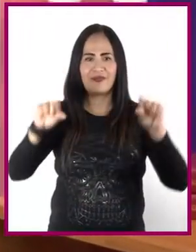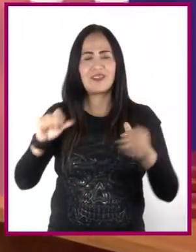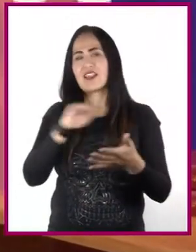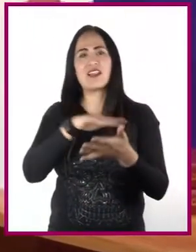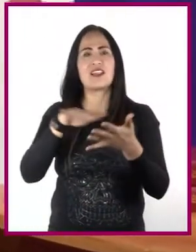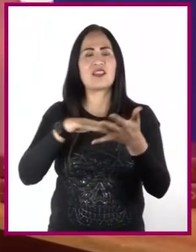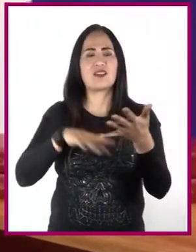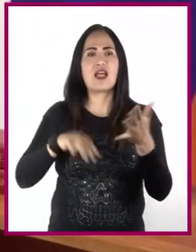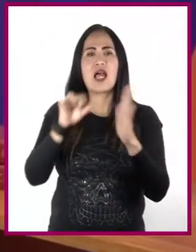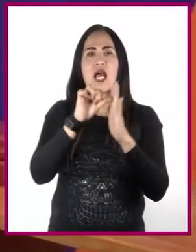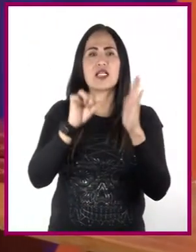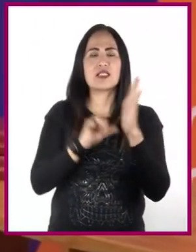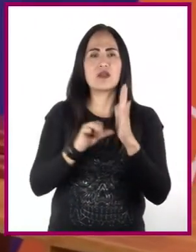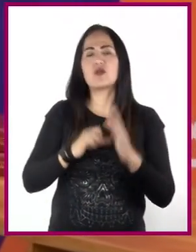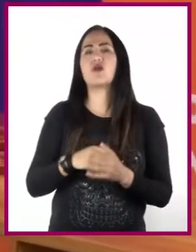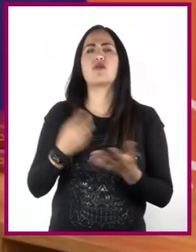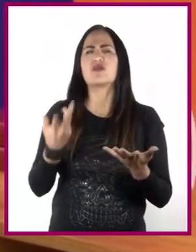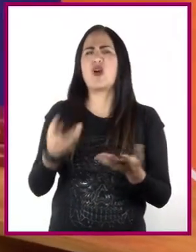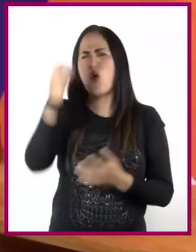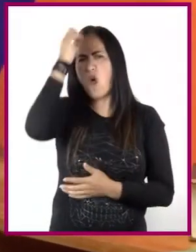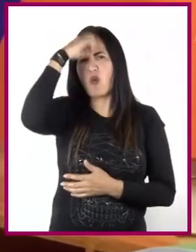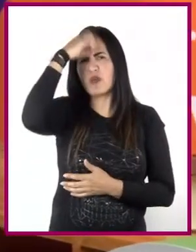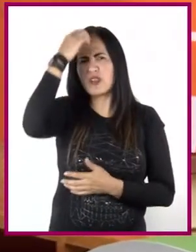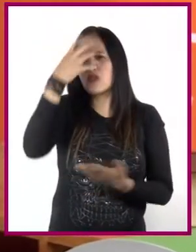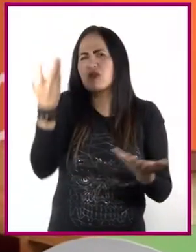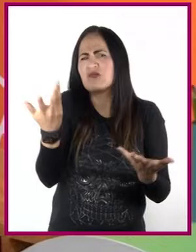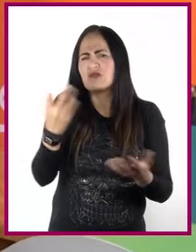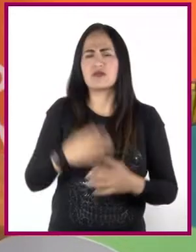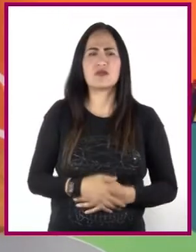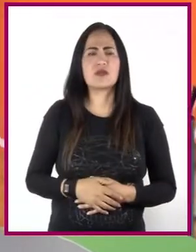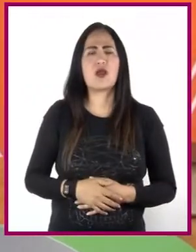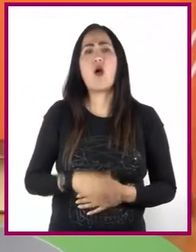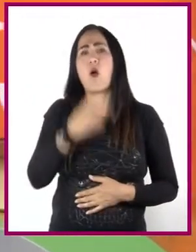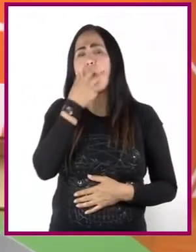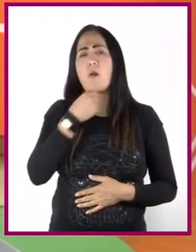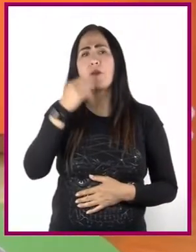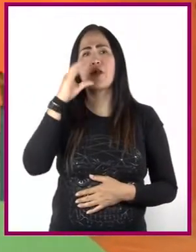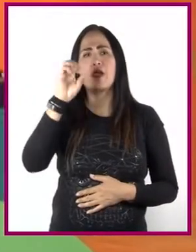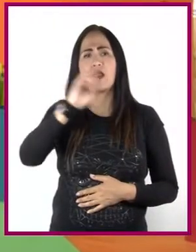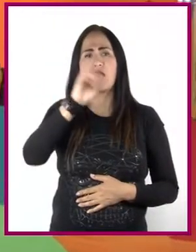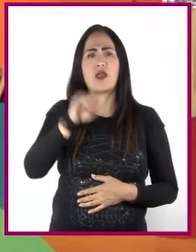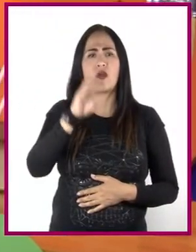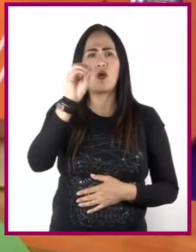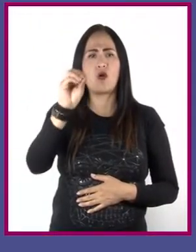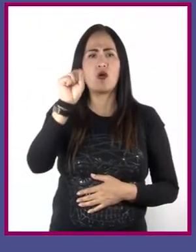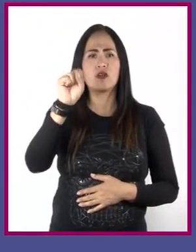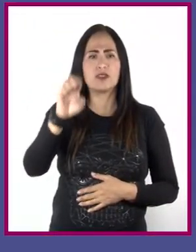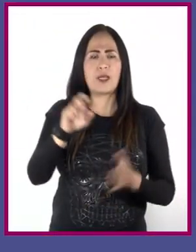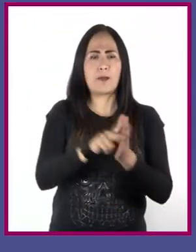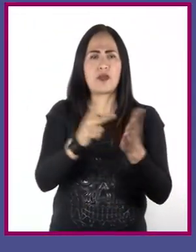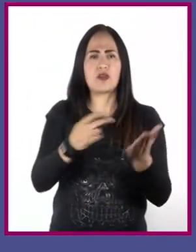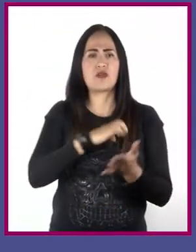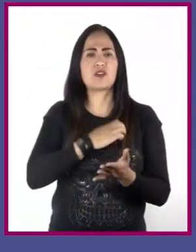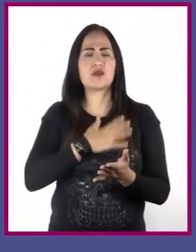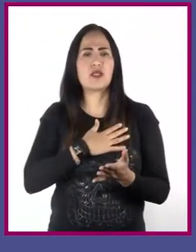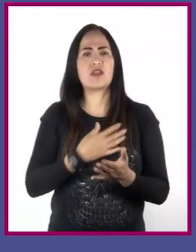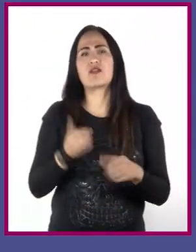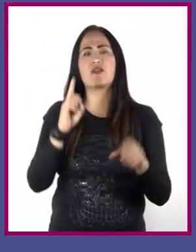del artículo El papel de la opinión, publicado por José Cervera en el periódico español El